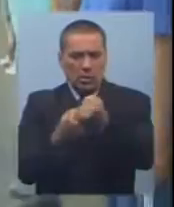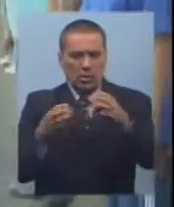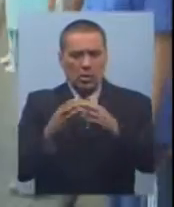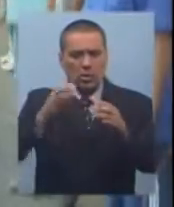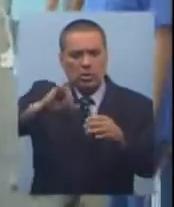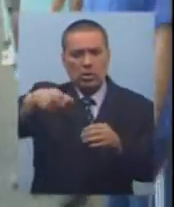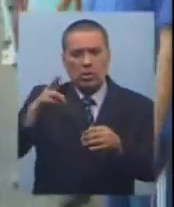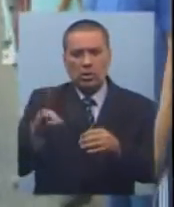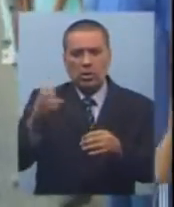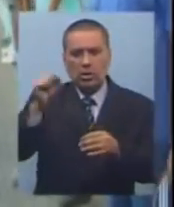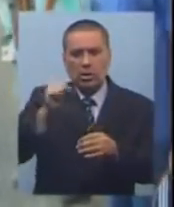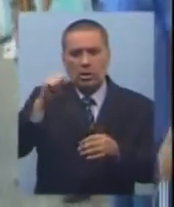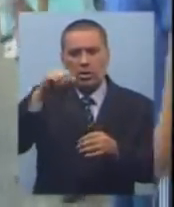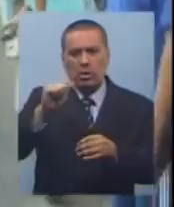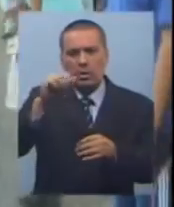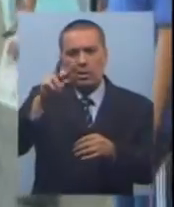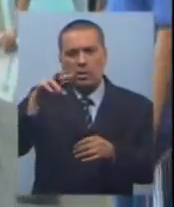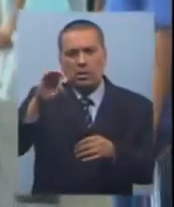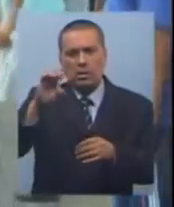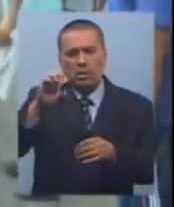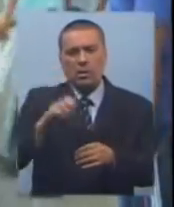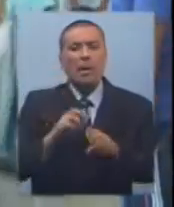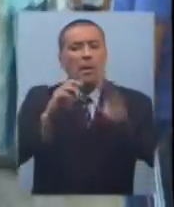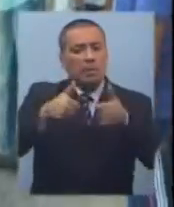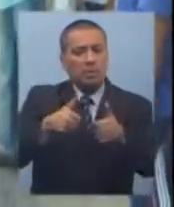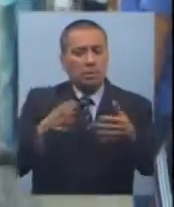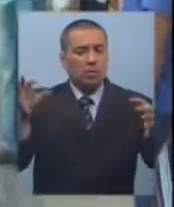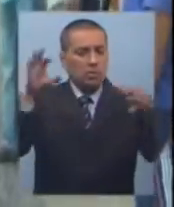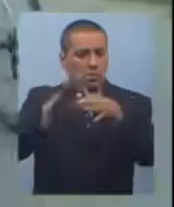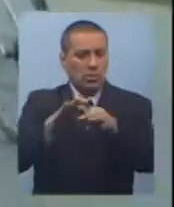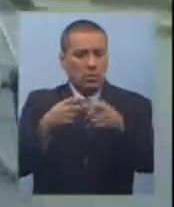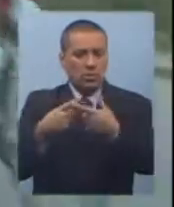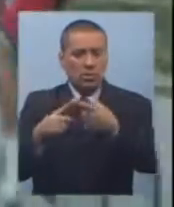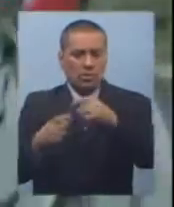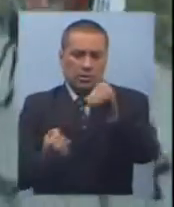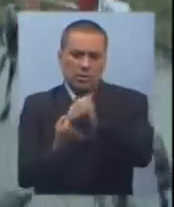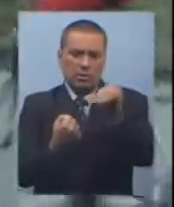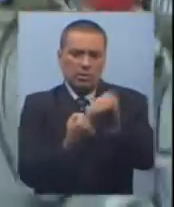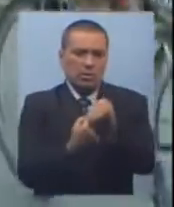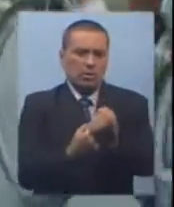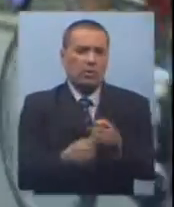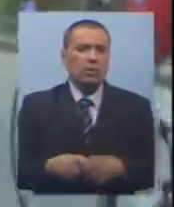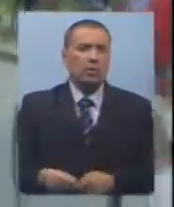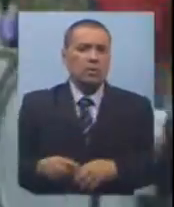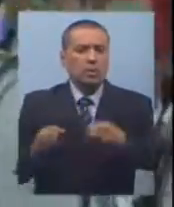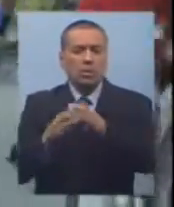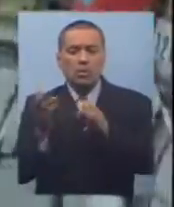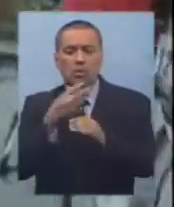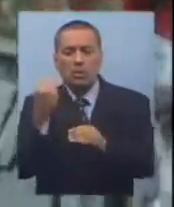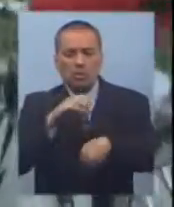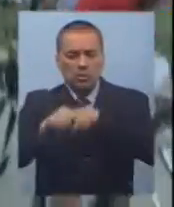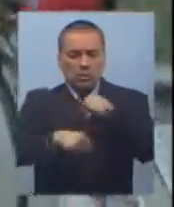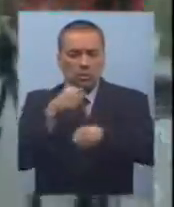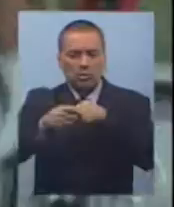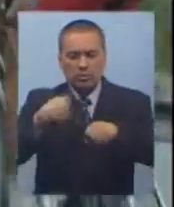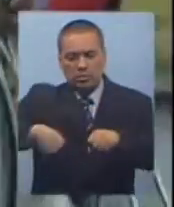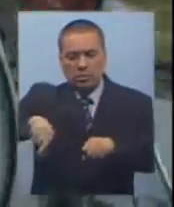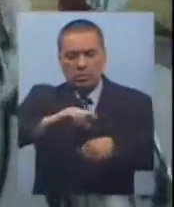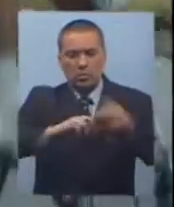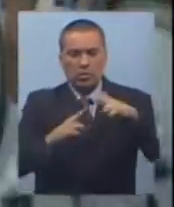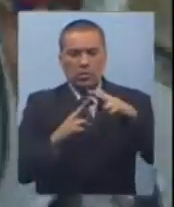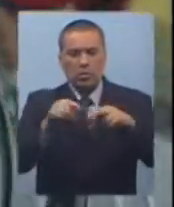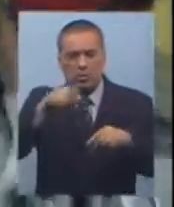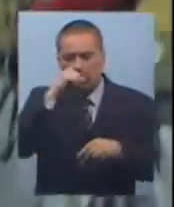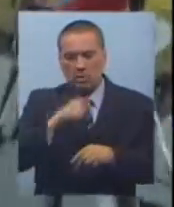grupo JHS Aves. El escuadrón arrancó como una alianza con otros patrocinadores, con un equipo juvenil que corrió la Vuelta al Táchira de este